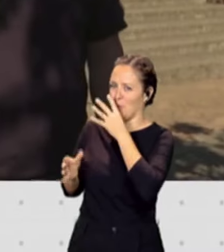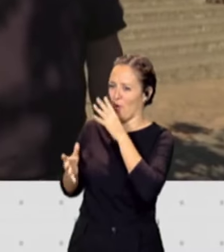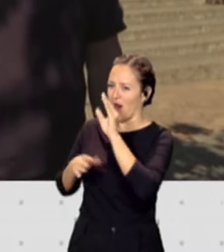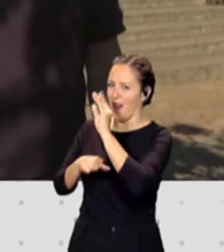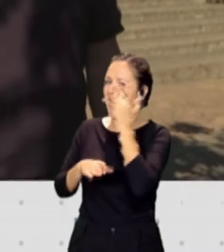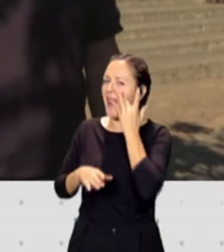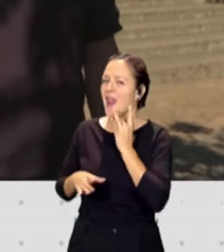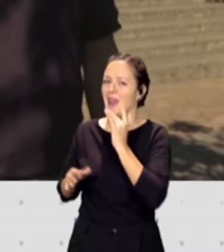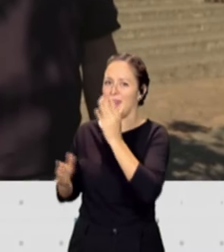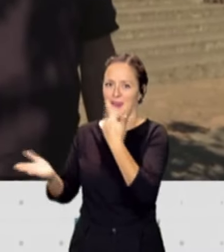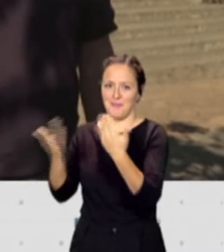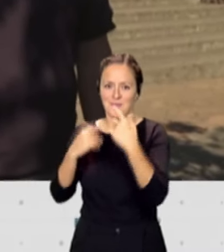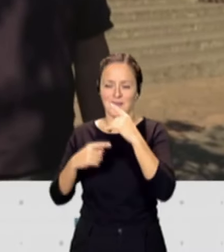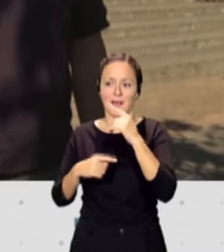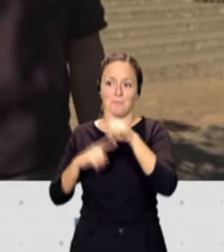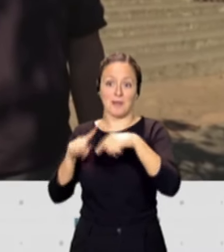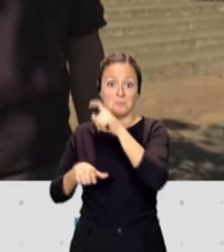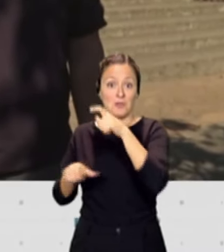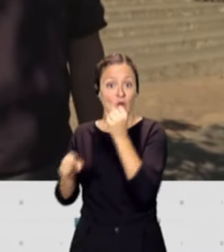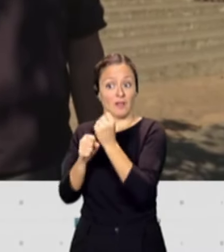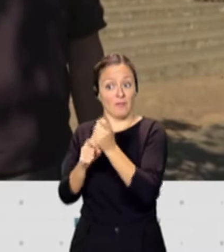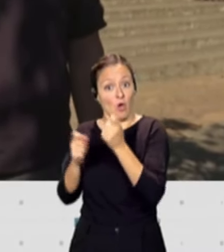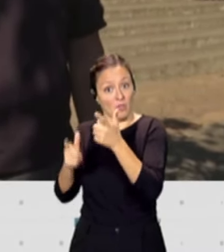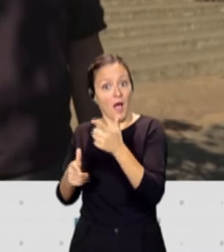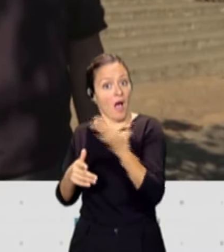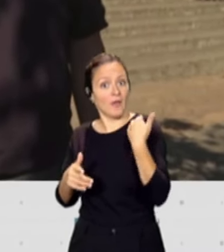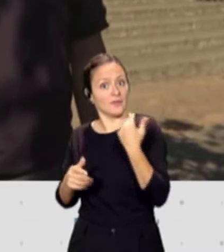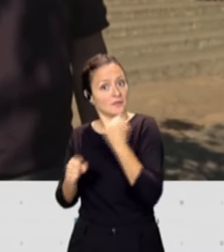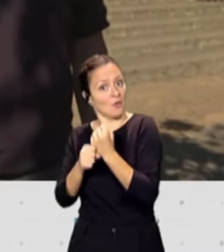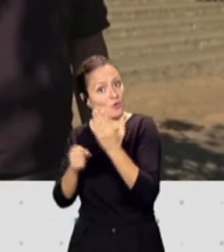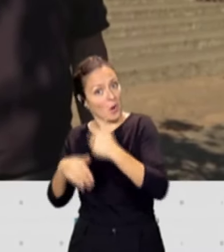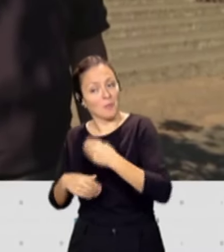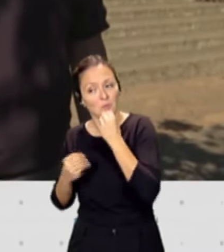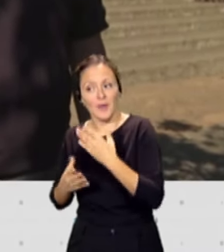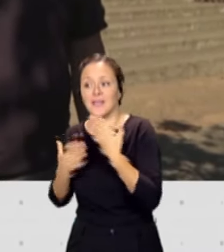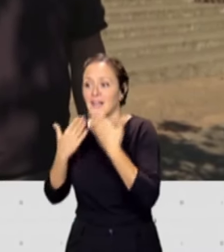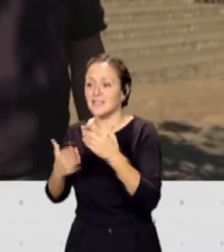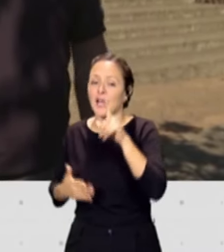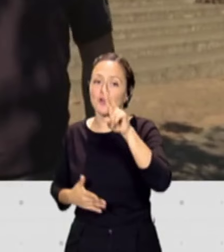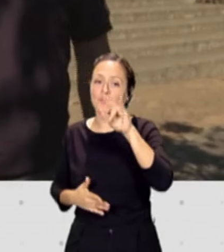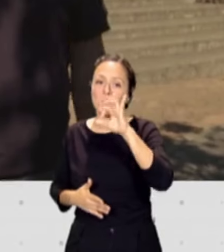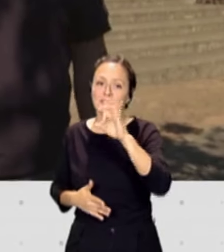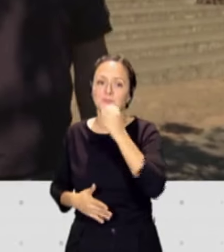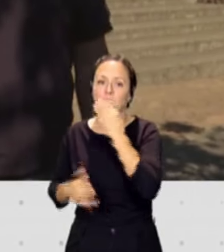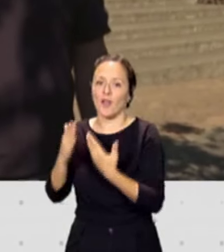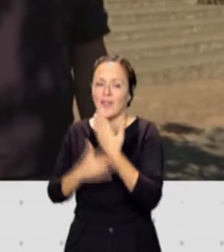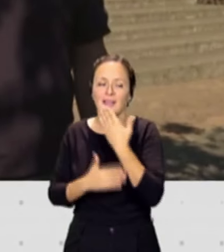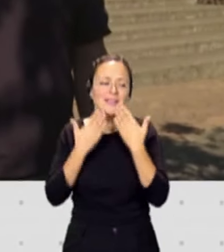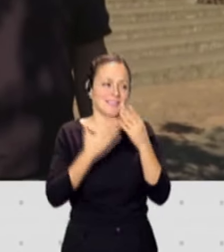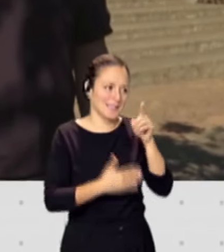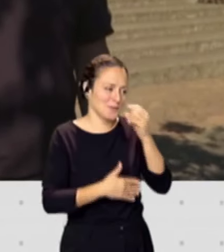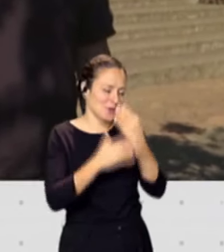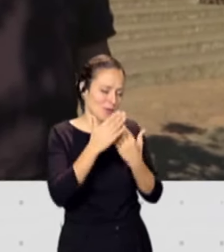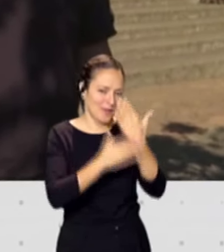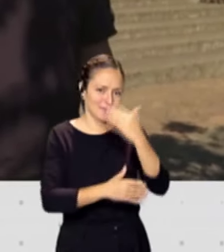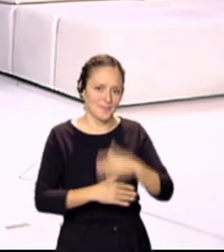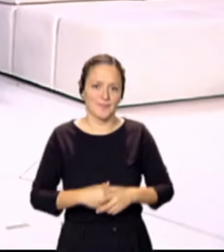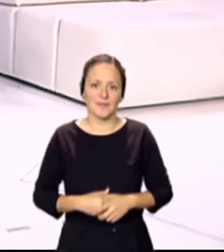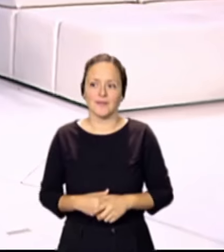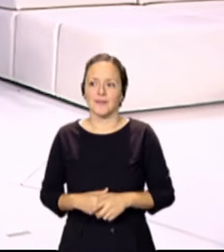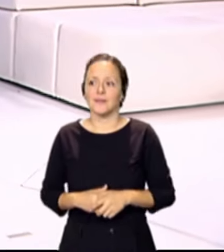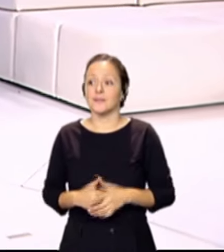empleo a esas personas que antes no lo tenían Gracias Luis Buenos días Gracias a ti estival Buenos días